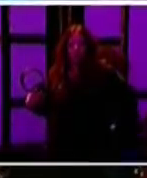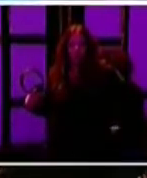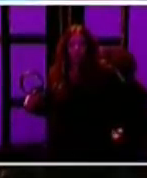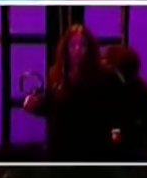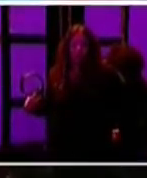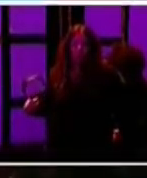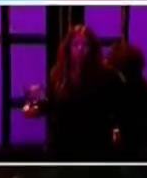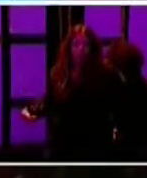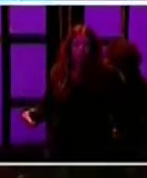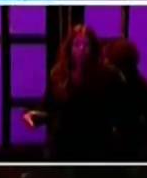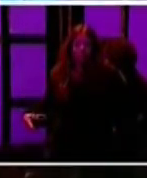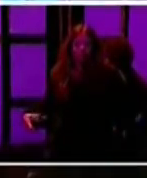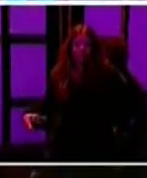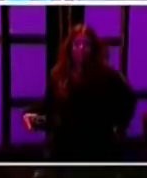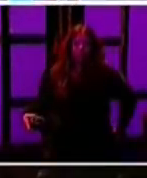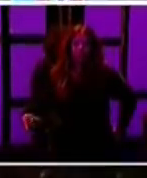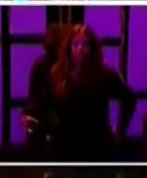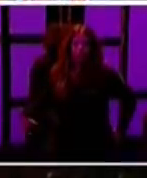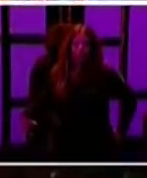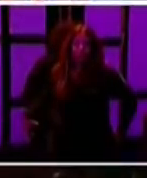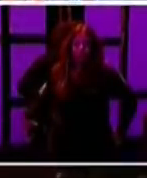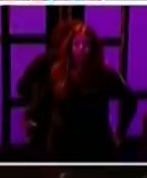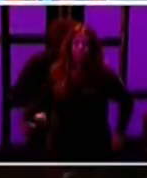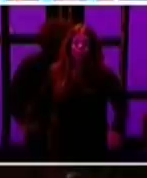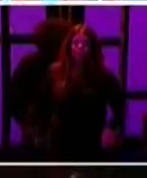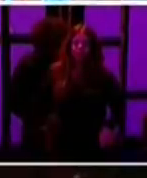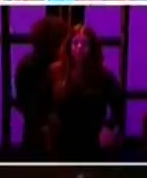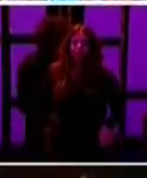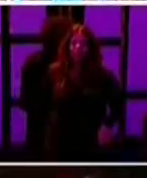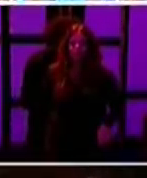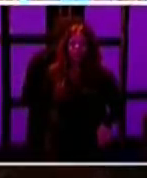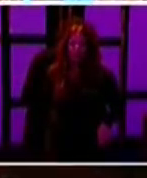de nuestro Facebook. Escuchamos a David, que enseguida nos va a contar algo.